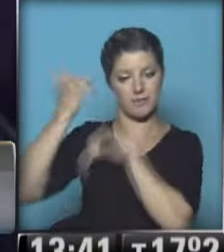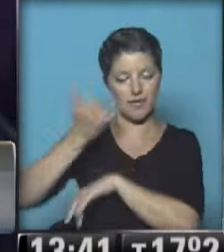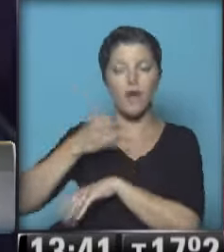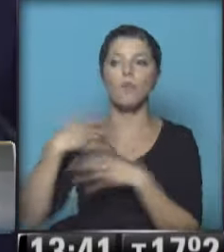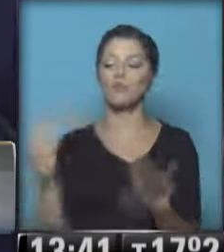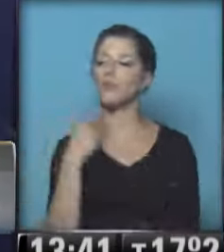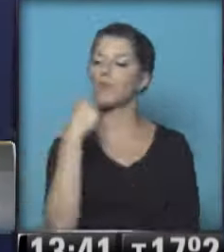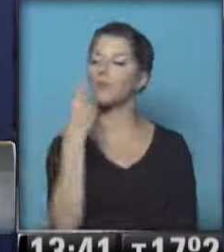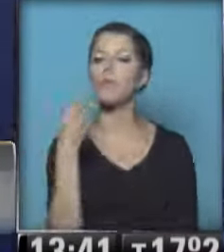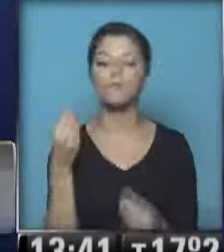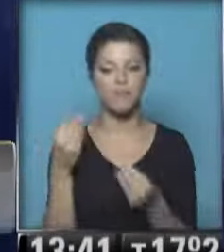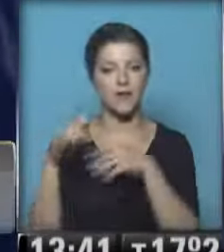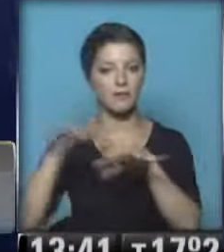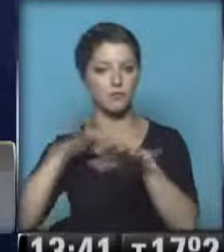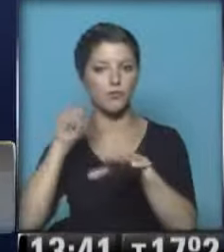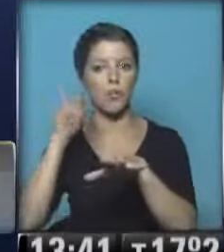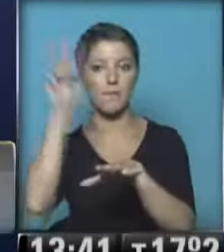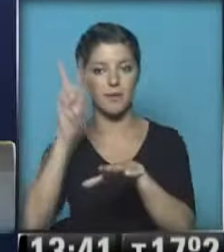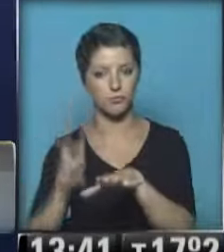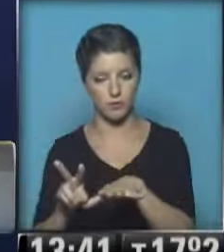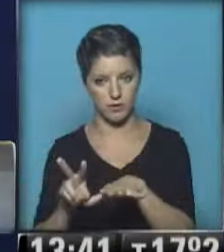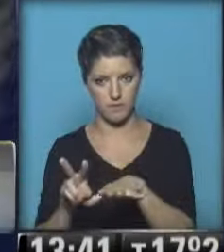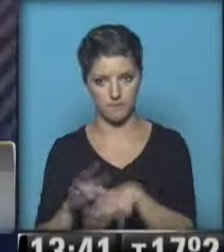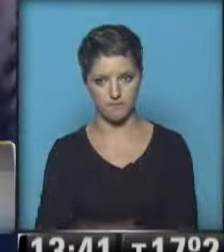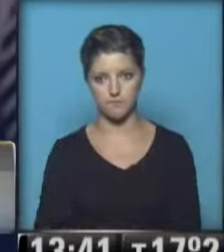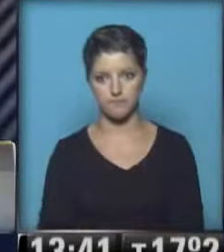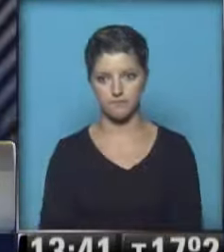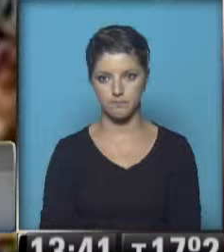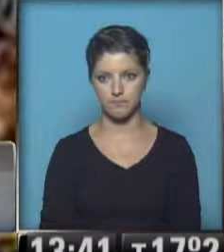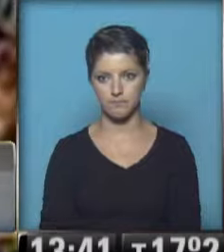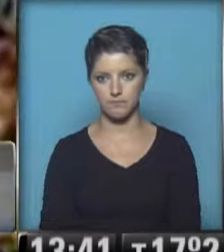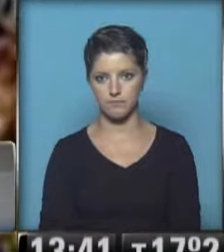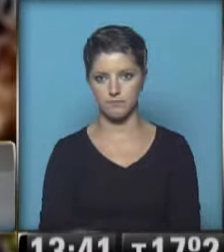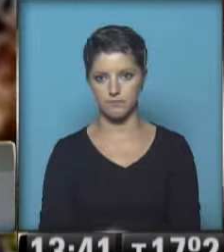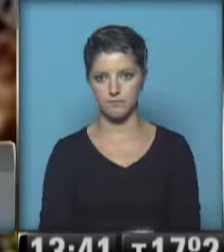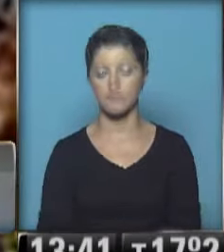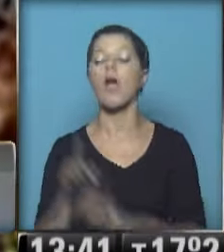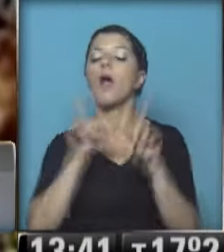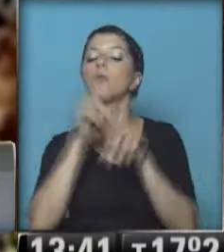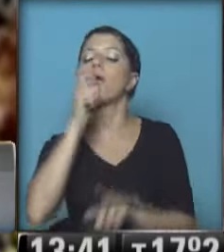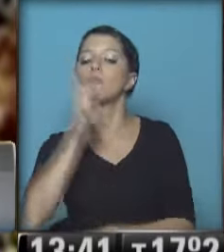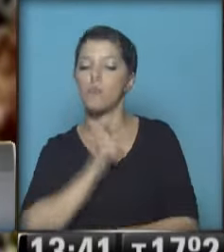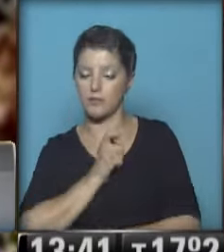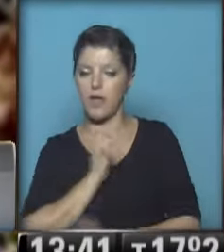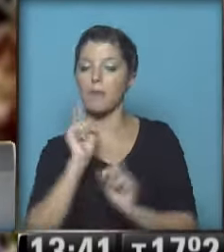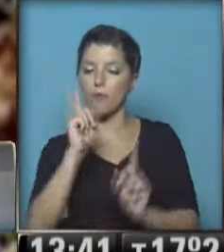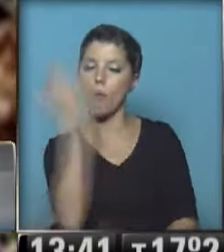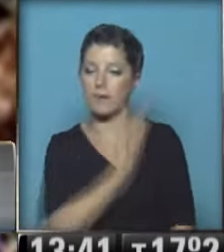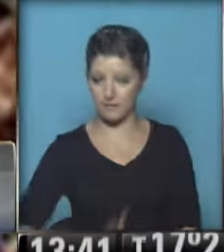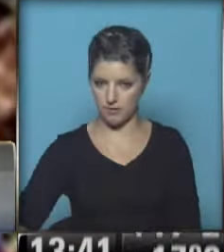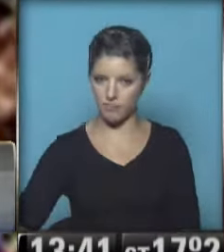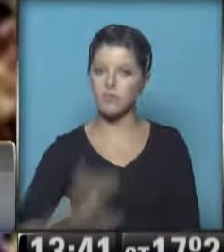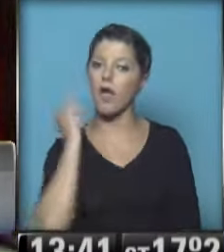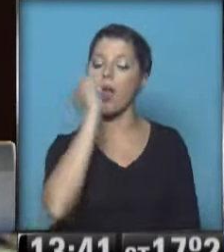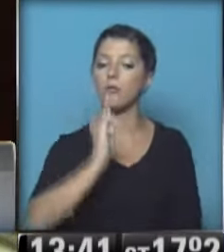pasando con esta situación en Venezuela, ¿no? Alguna de las respuestas, por lo menos indicios, lo dio el propio presidente Nicolás